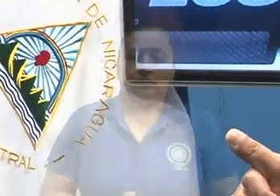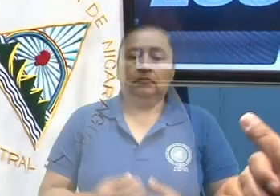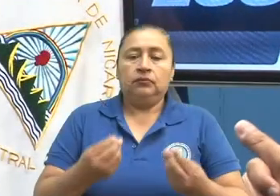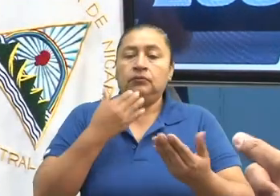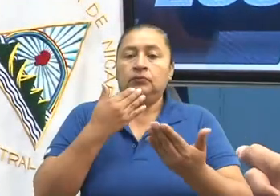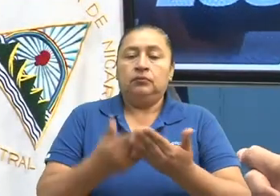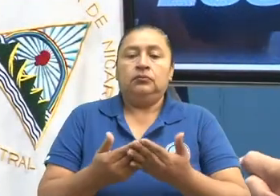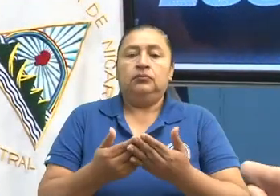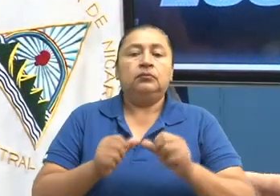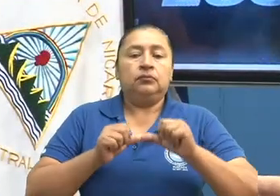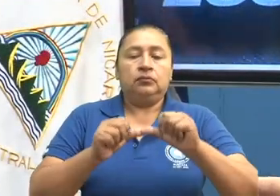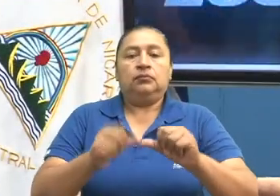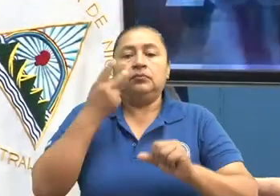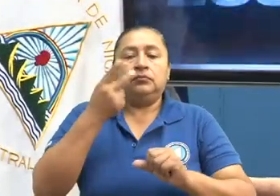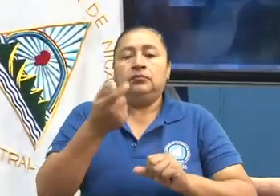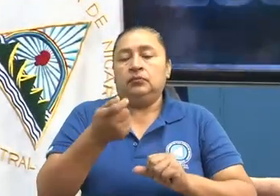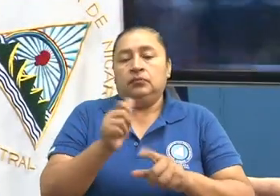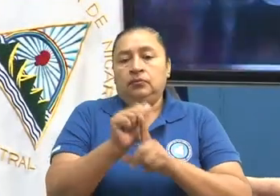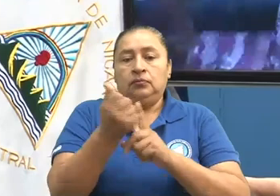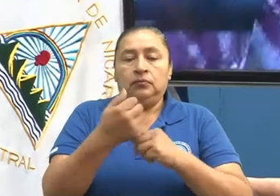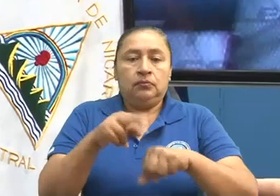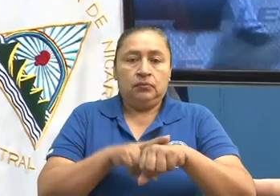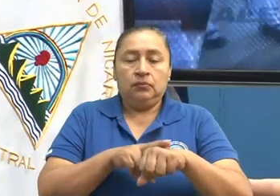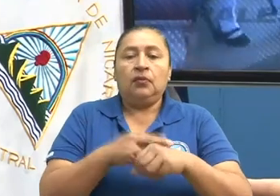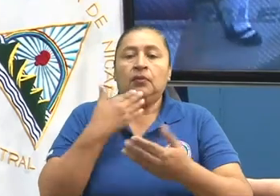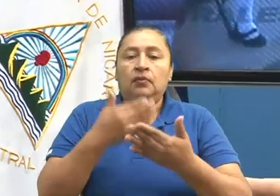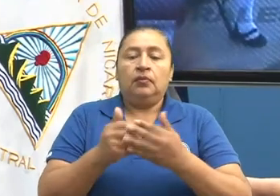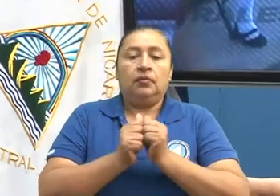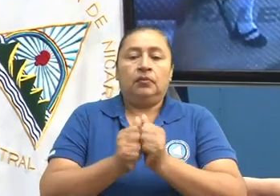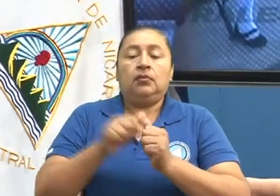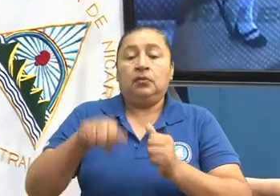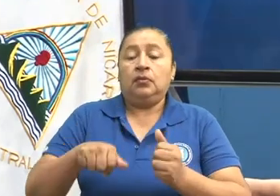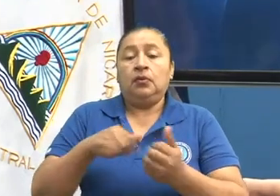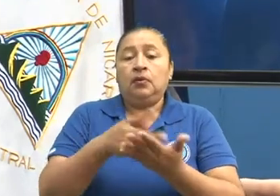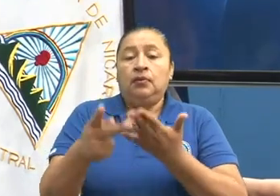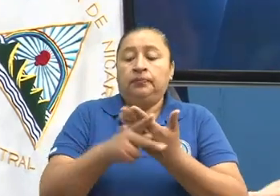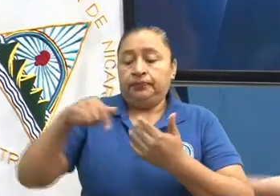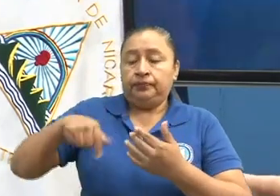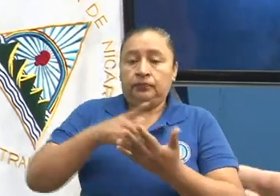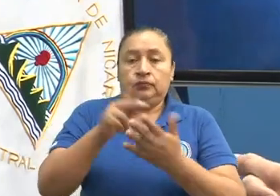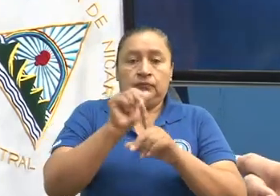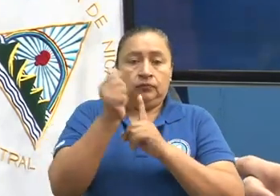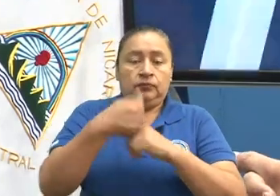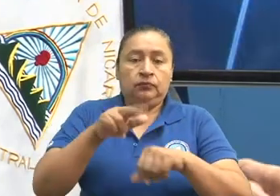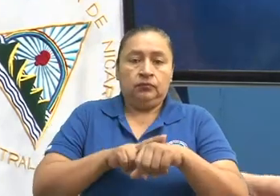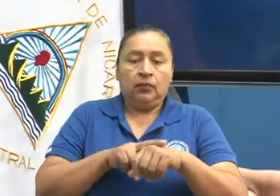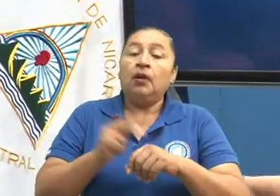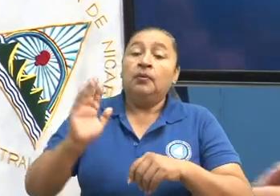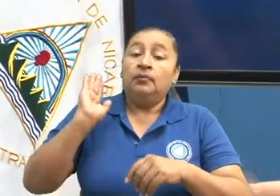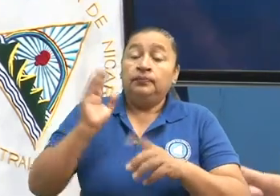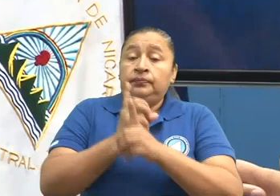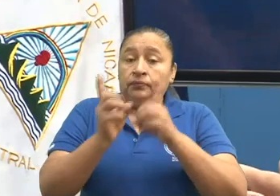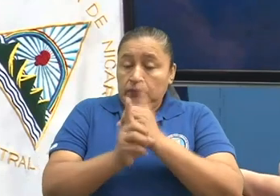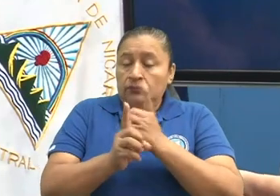Muchísimas gracias por continuar en sintonía del canal parlamentario. Muchísimas gracias por continuar acompañándonos en su programa desde el Parlamento. Lo prometí en deuda. Ya